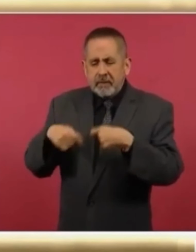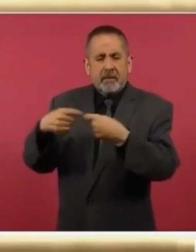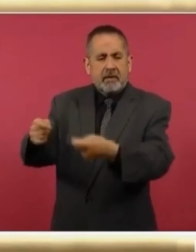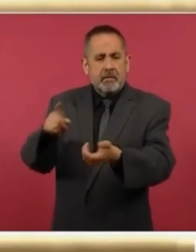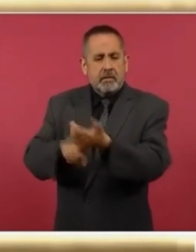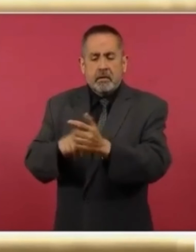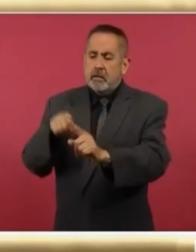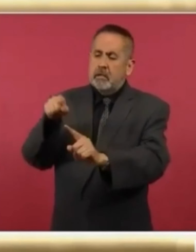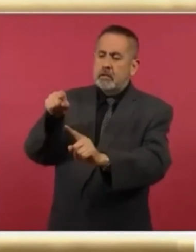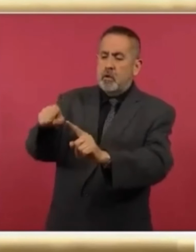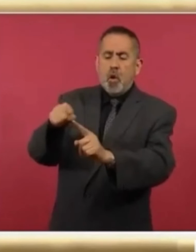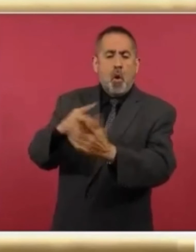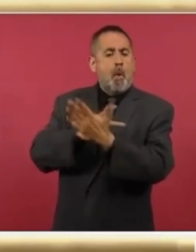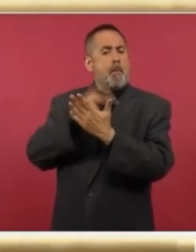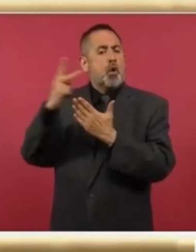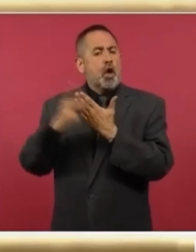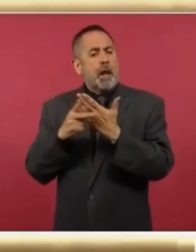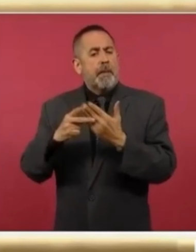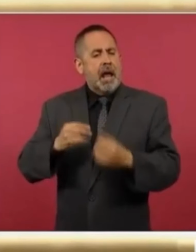menos, un programa